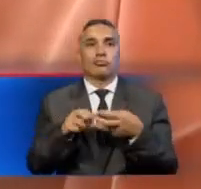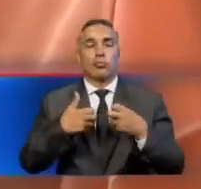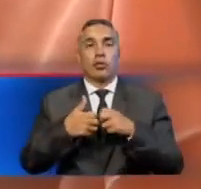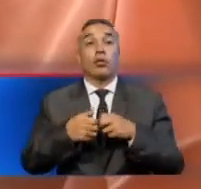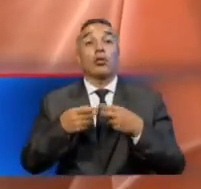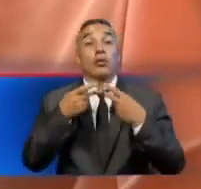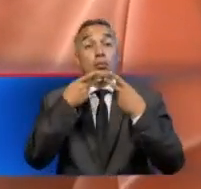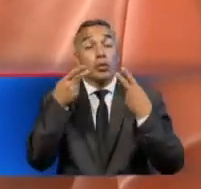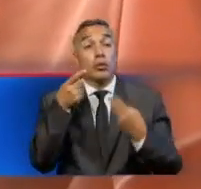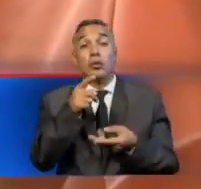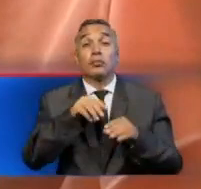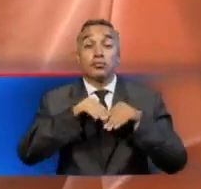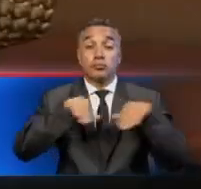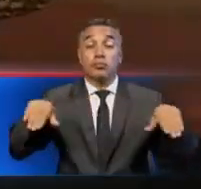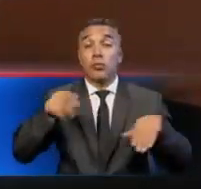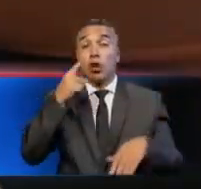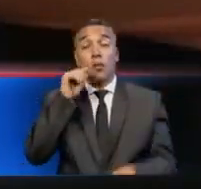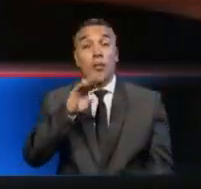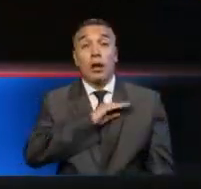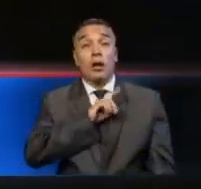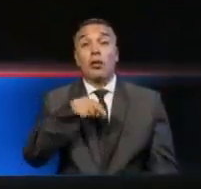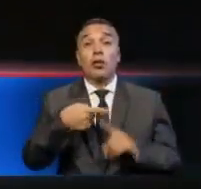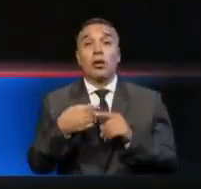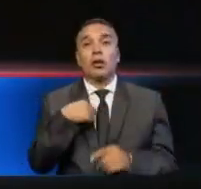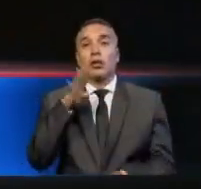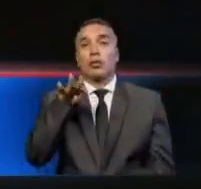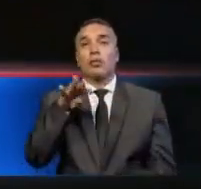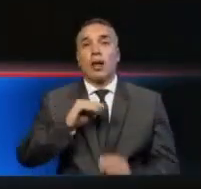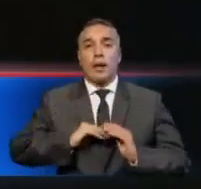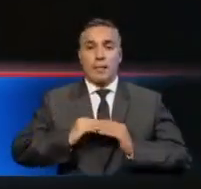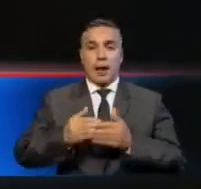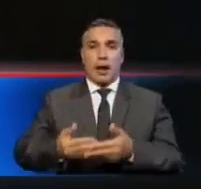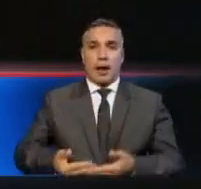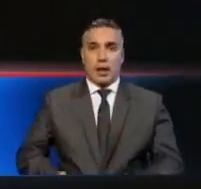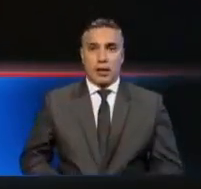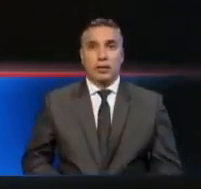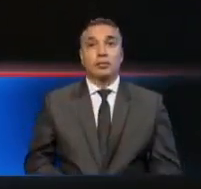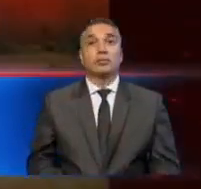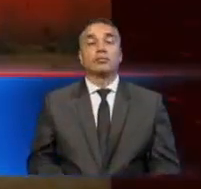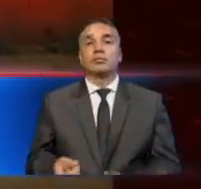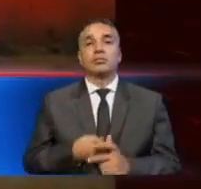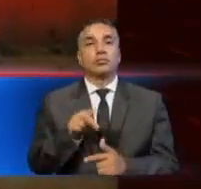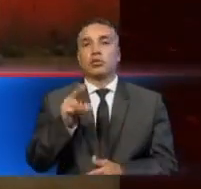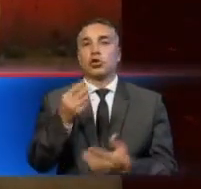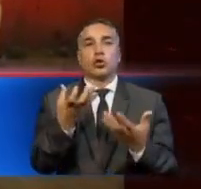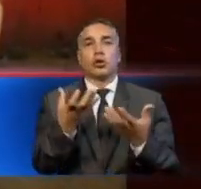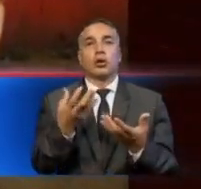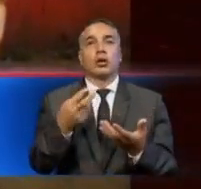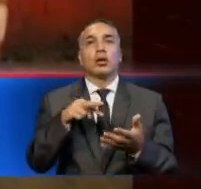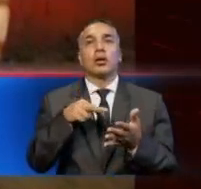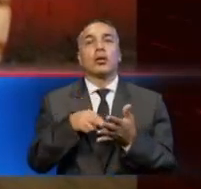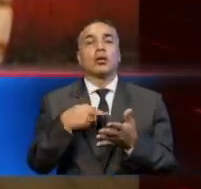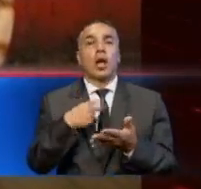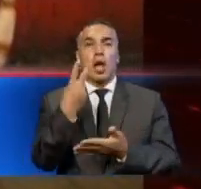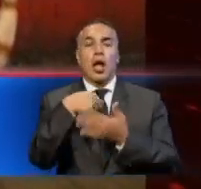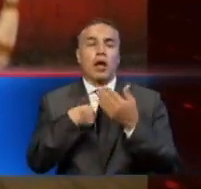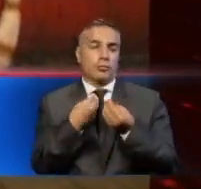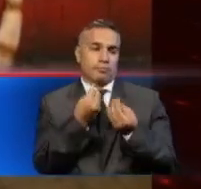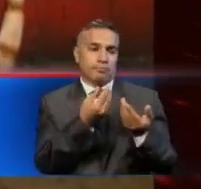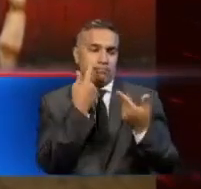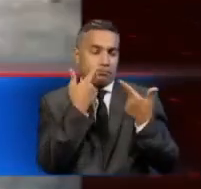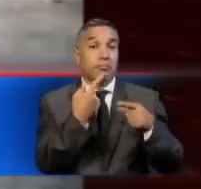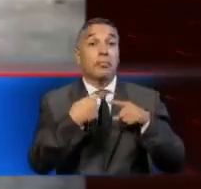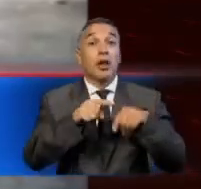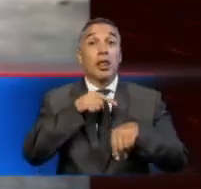Revela que ella se separó del agresor cuando tenía 4 meses de embarazo y que no le quiso quitar el derecho de ver a su hija, pero con